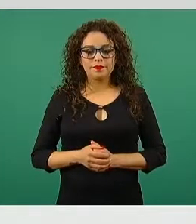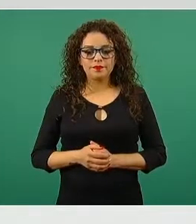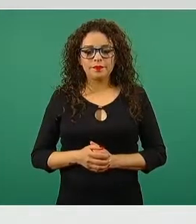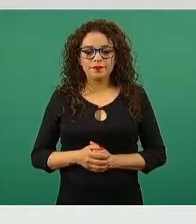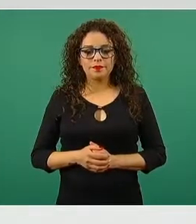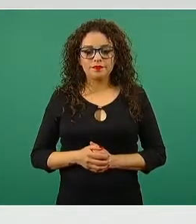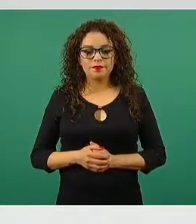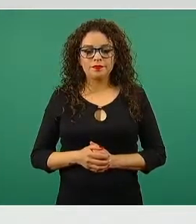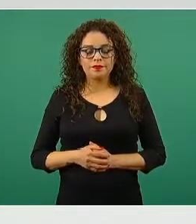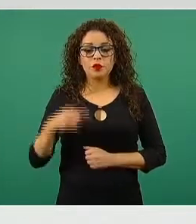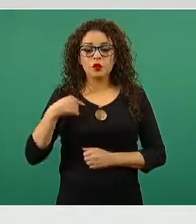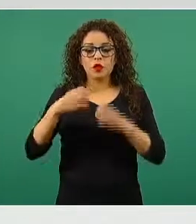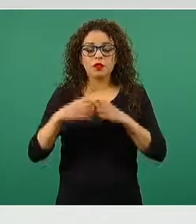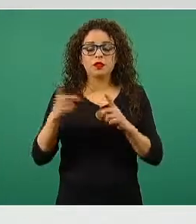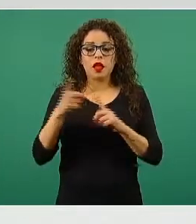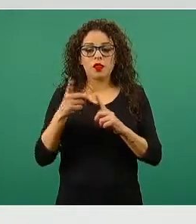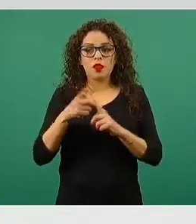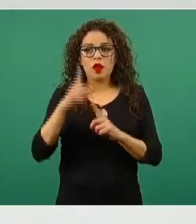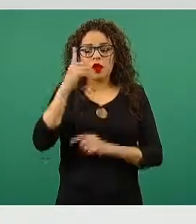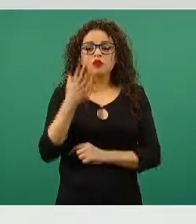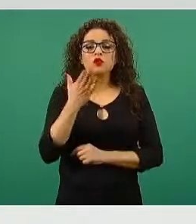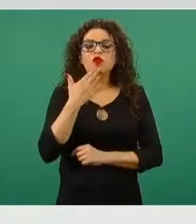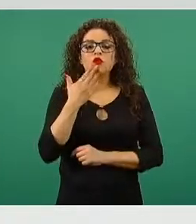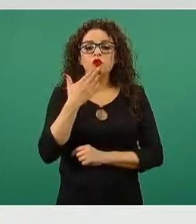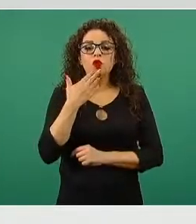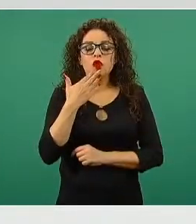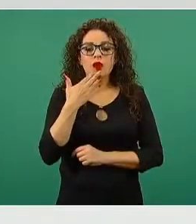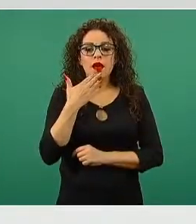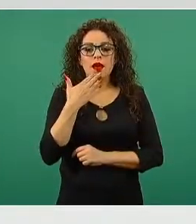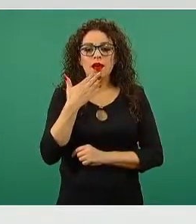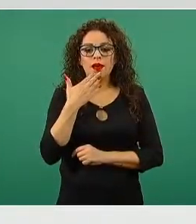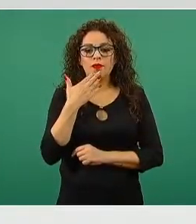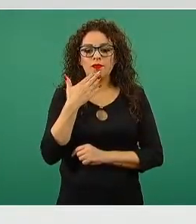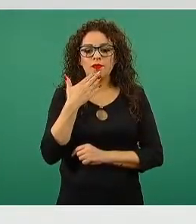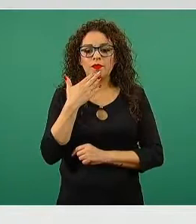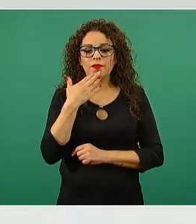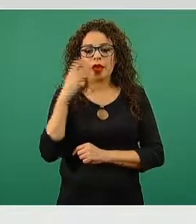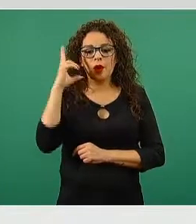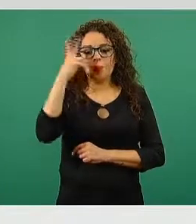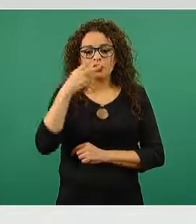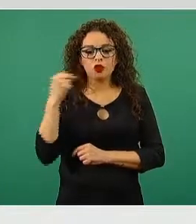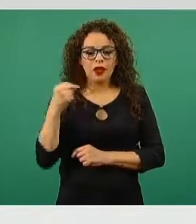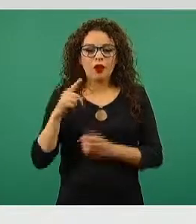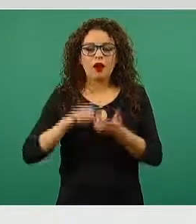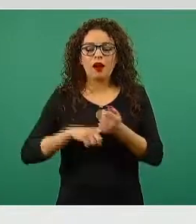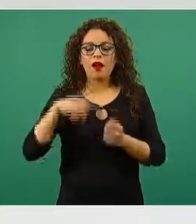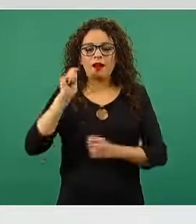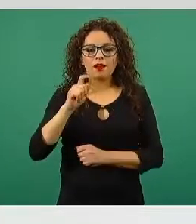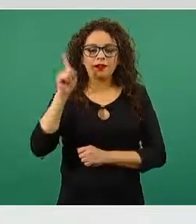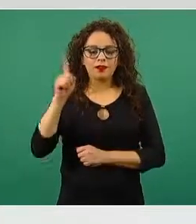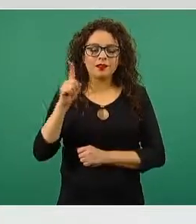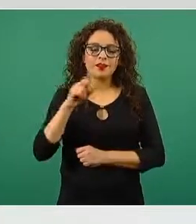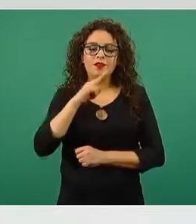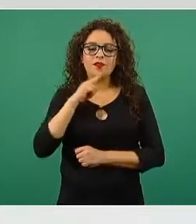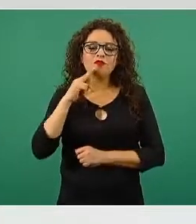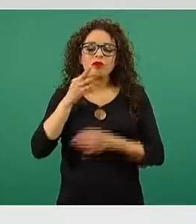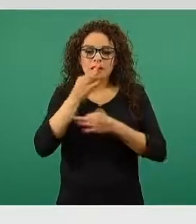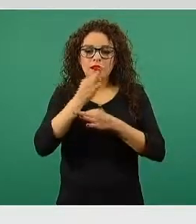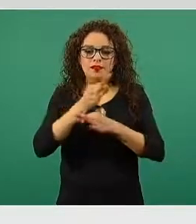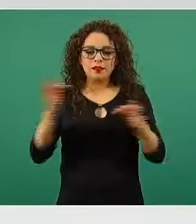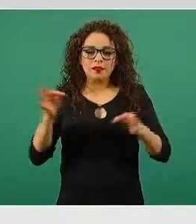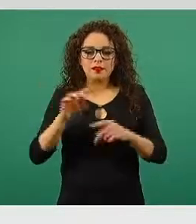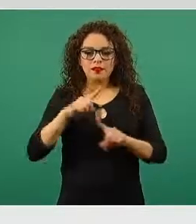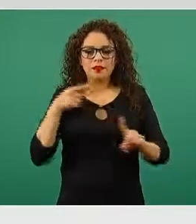encuentro en Hermosillo, Sonora. Soy corresponsal en esta ciudad de la agencia Estimac Noticias. La pregunta es en relación a